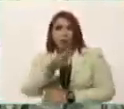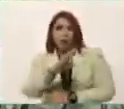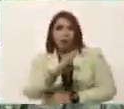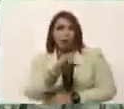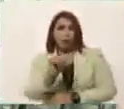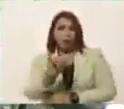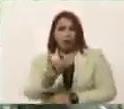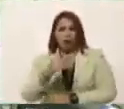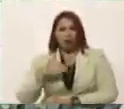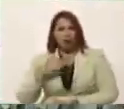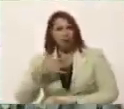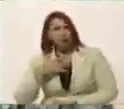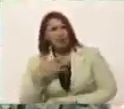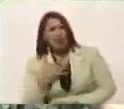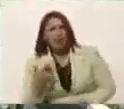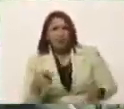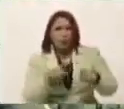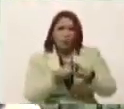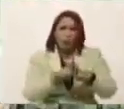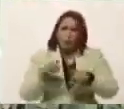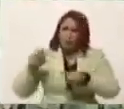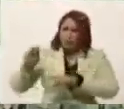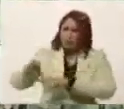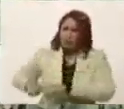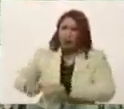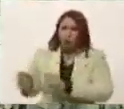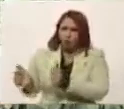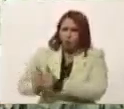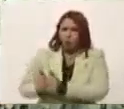Yo lo siento como que estuviera aquí sentado, presente,